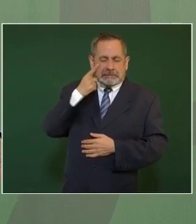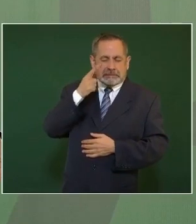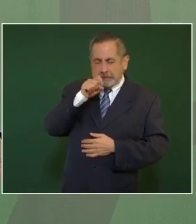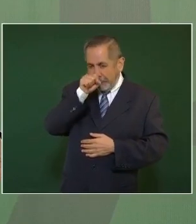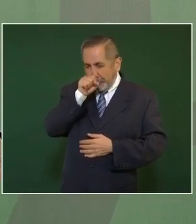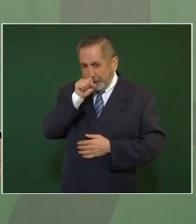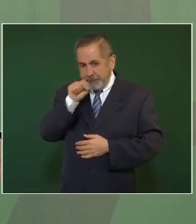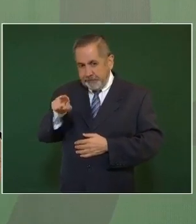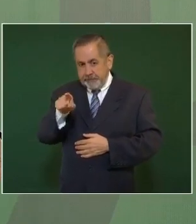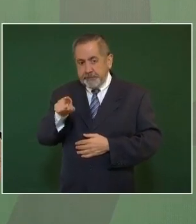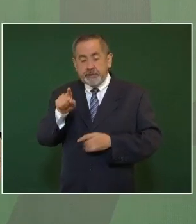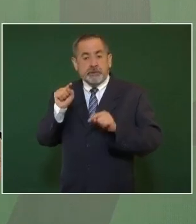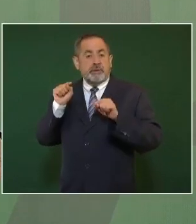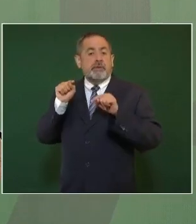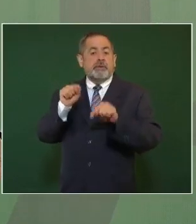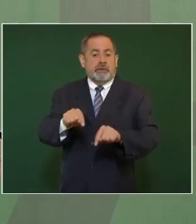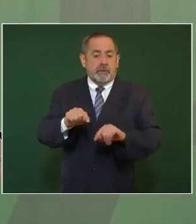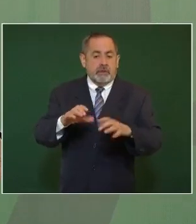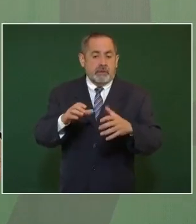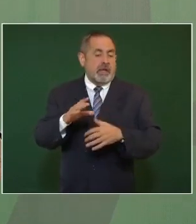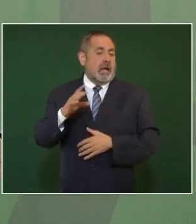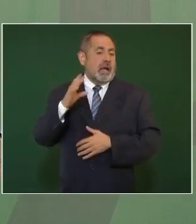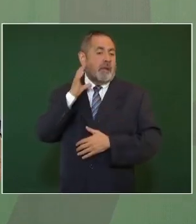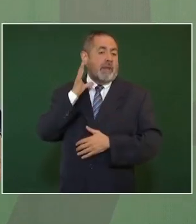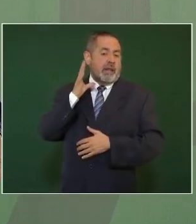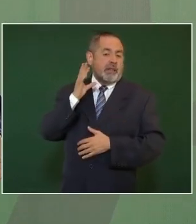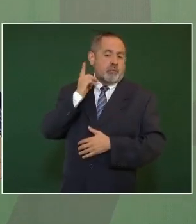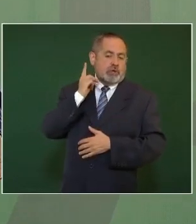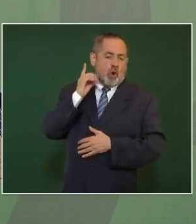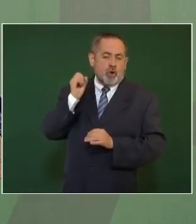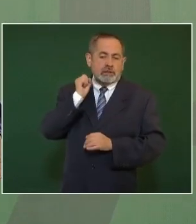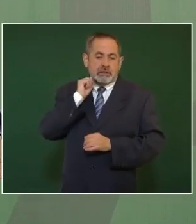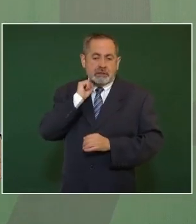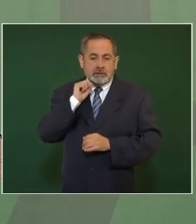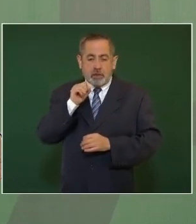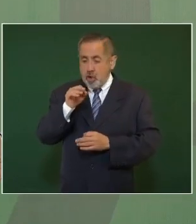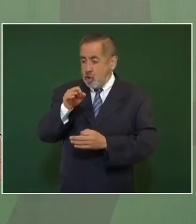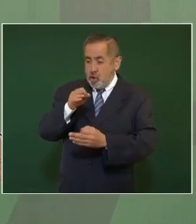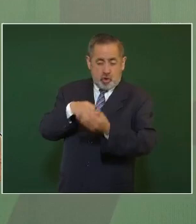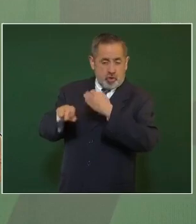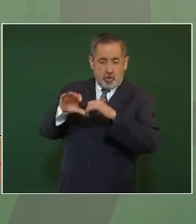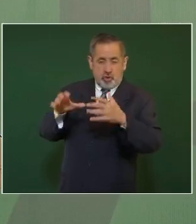llegaban a la Cámara y todos querían